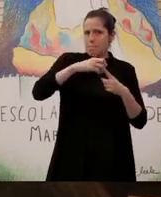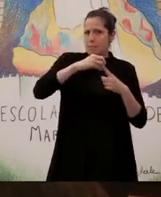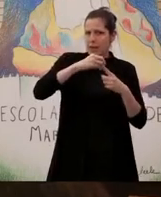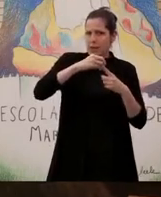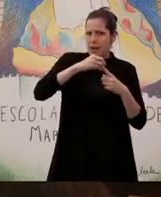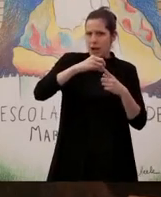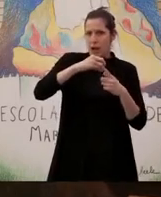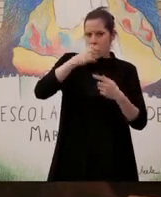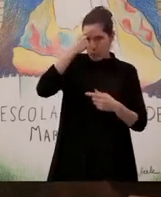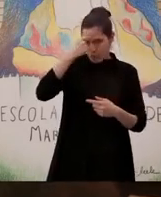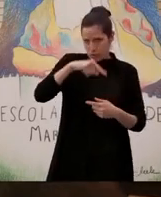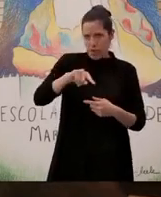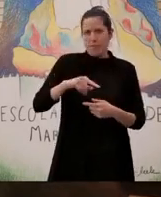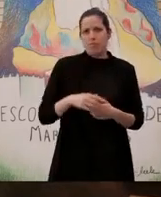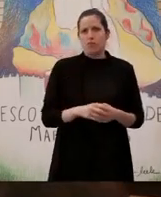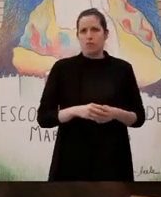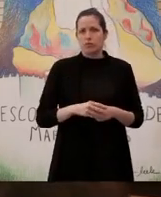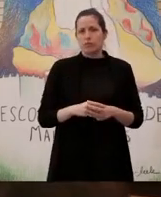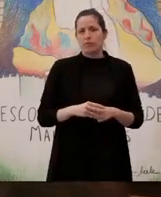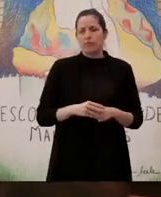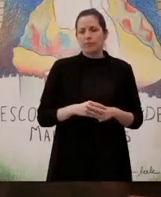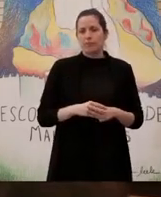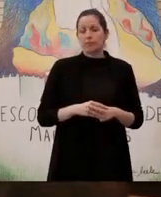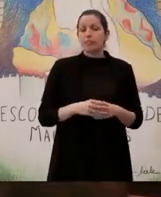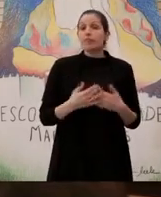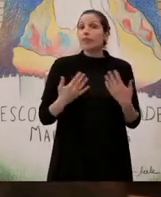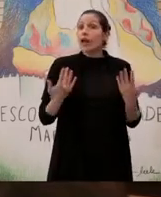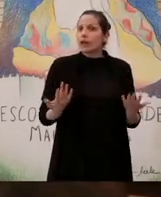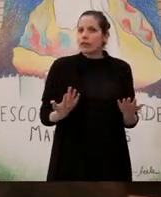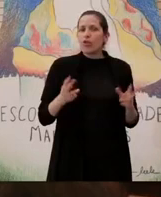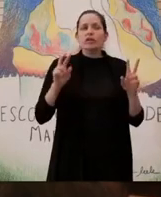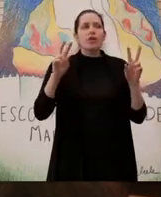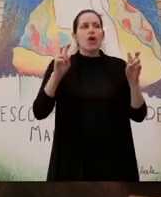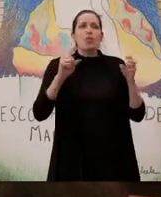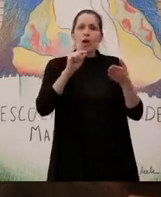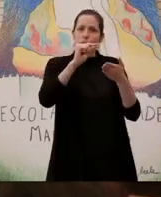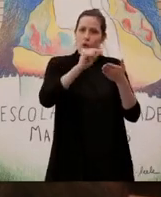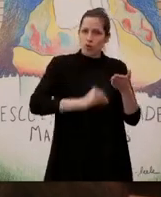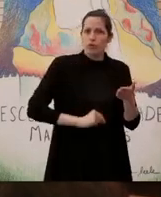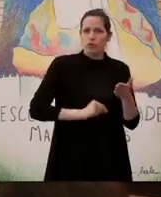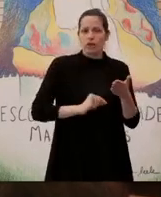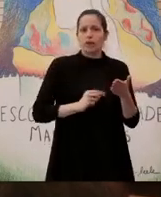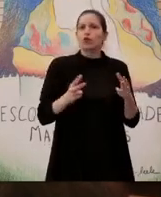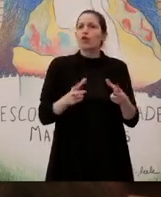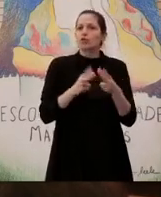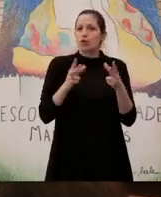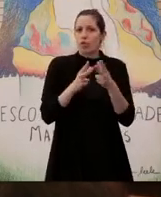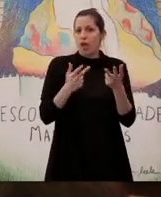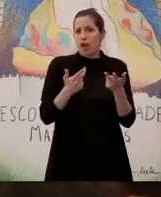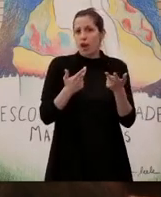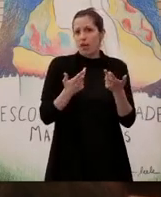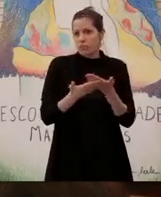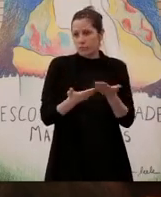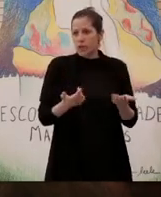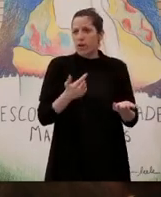o a nuestro alrededor Entonces el nuevo contrato social en el que creo que era una nena casi prácticamente